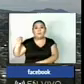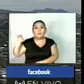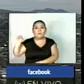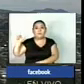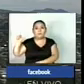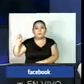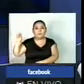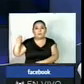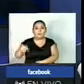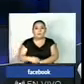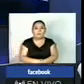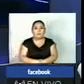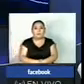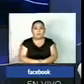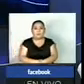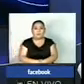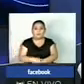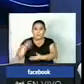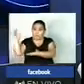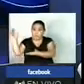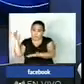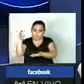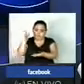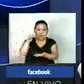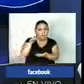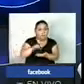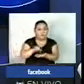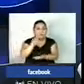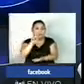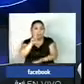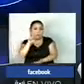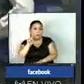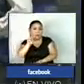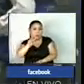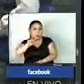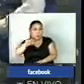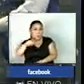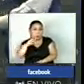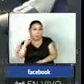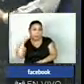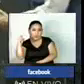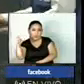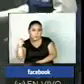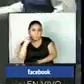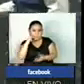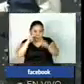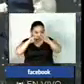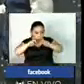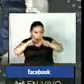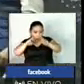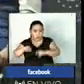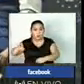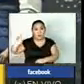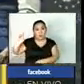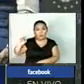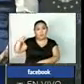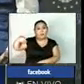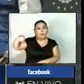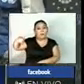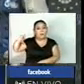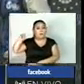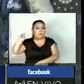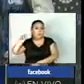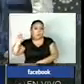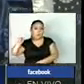Hechos y una dotación de 112 mil test de COVID-19 modelo RT-PCR